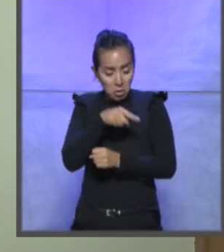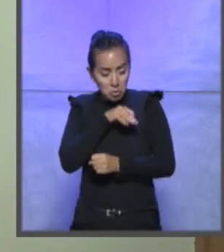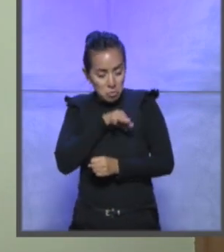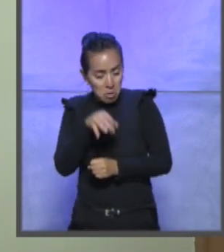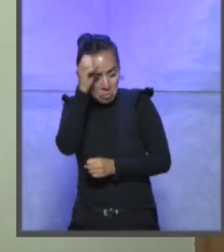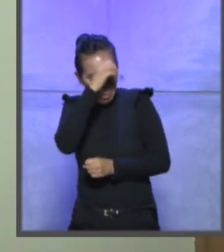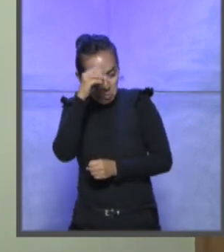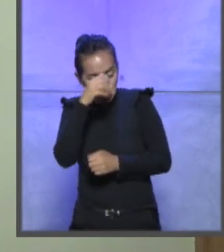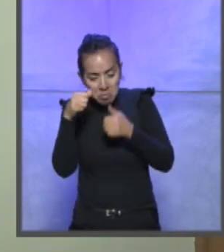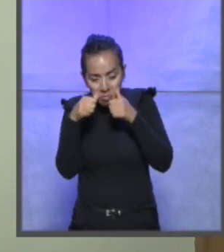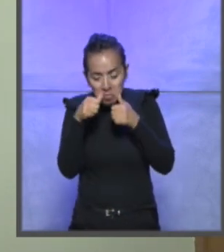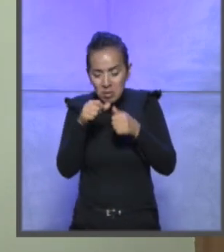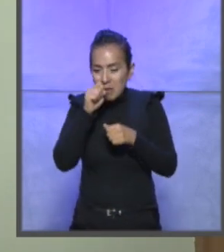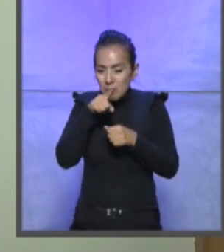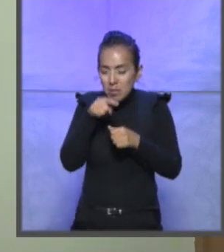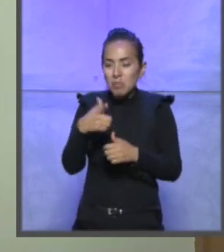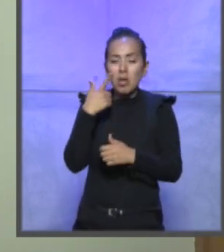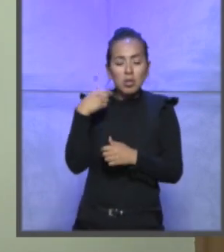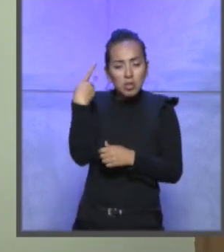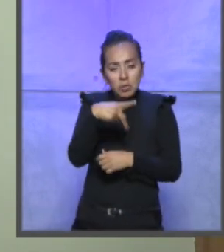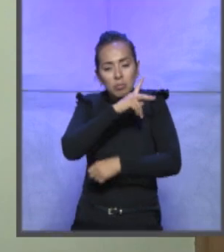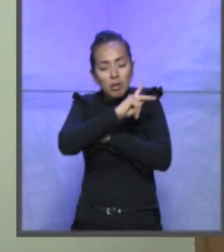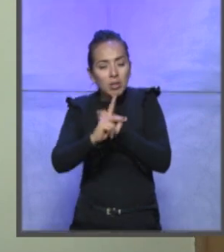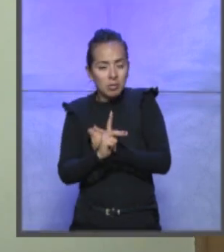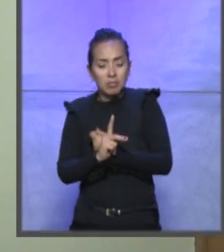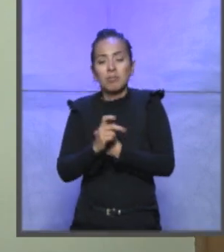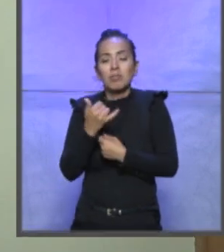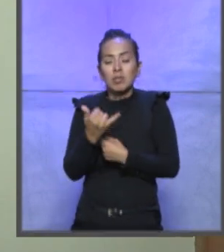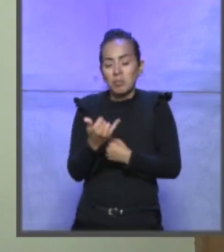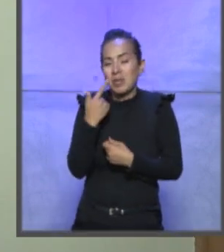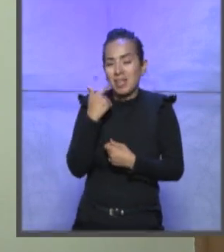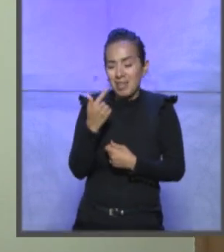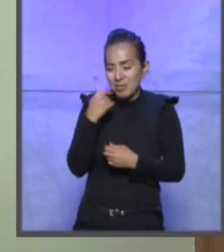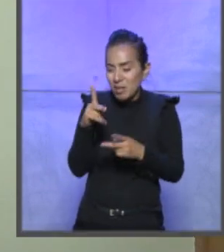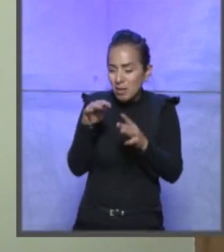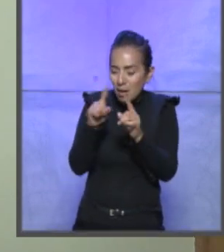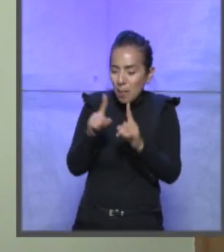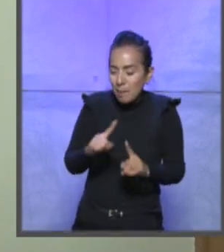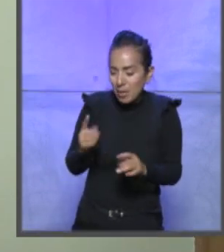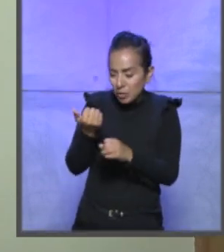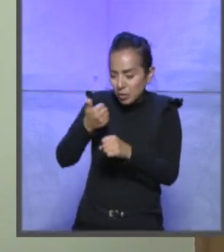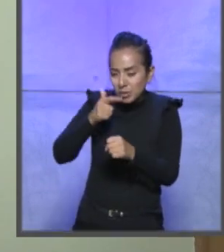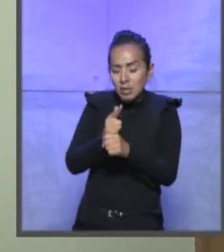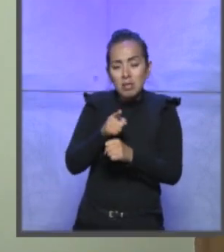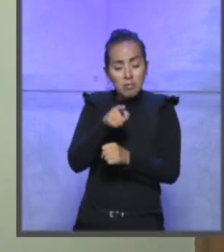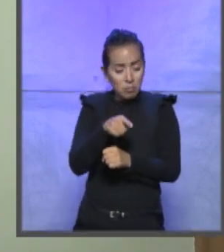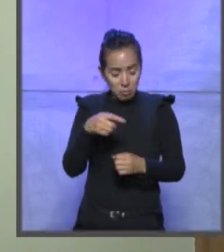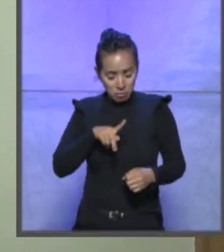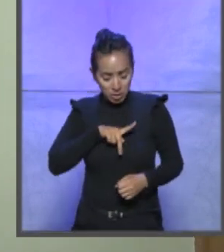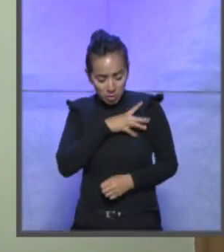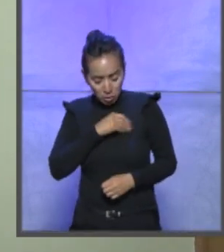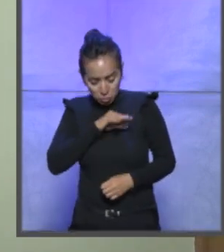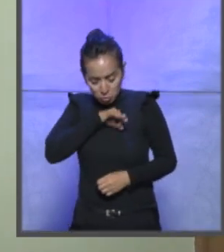yo, con todo este entusiasmo por la lucha de su país y por la lucha de la paz social, y que puedan